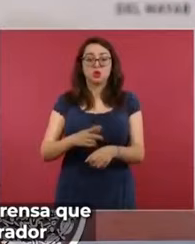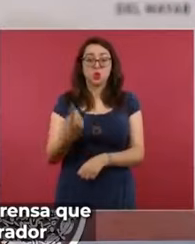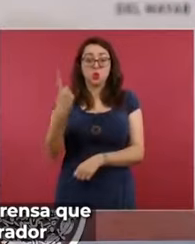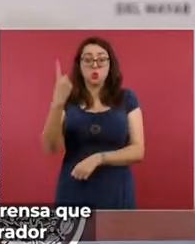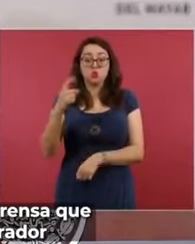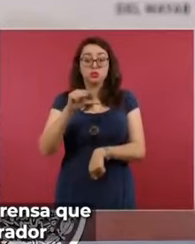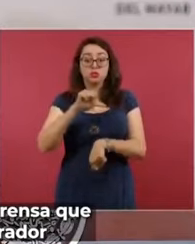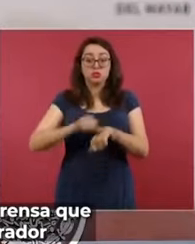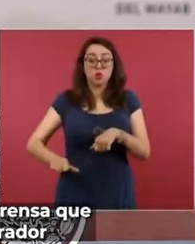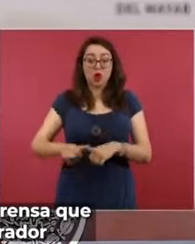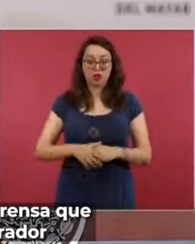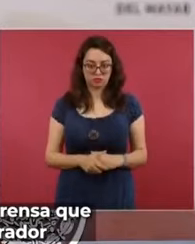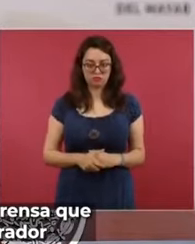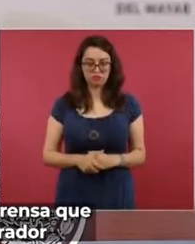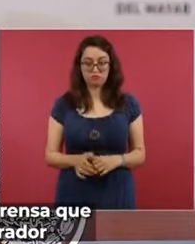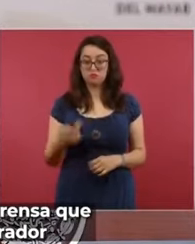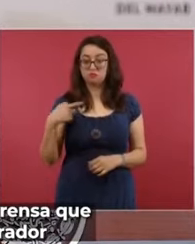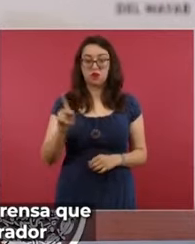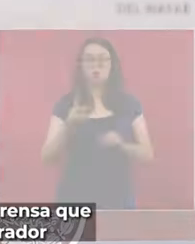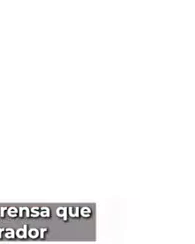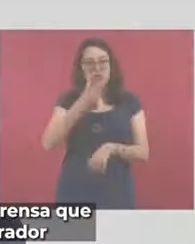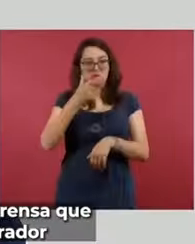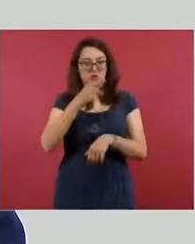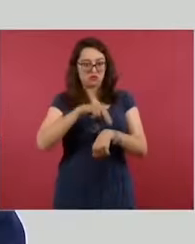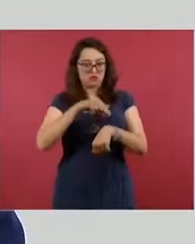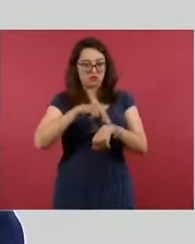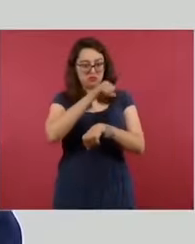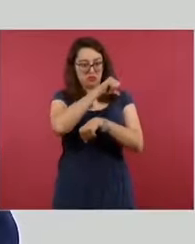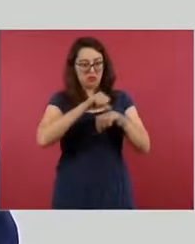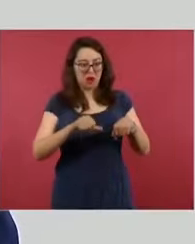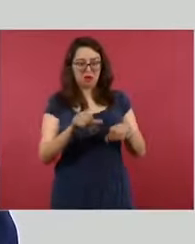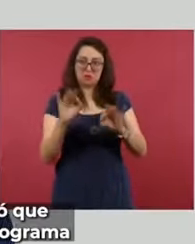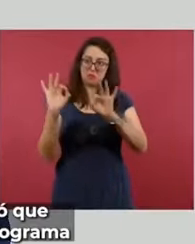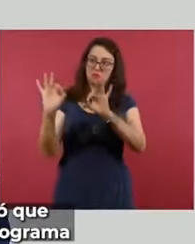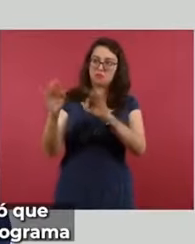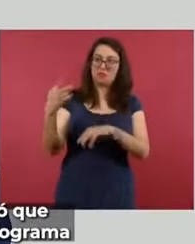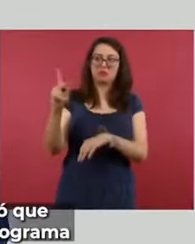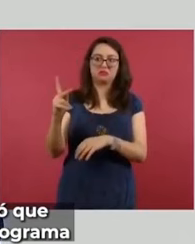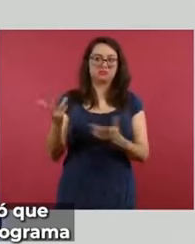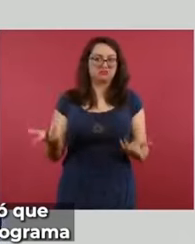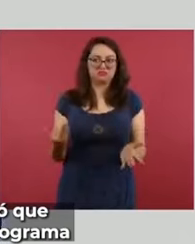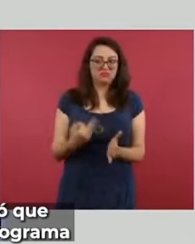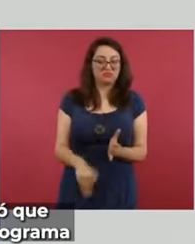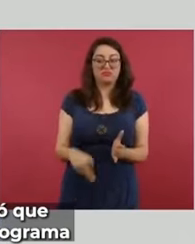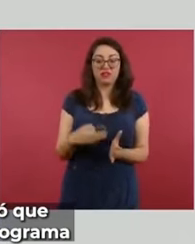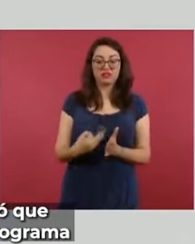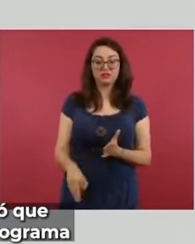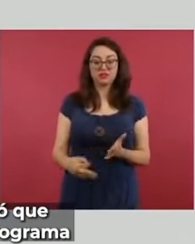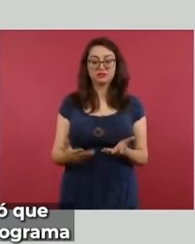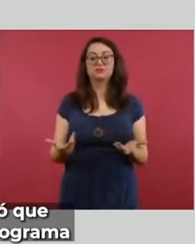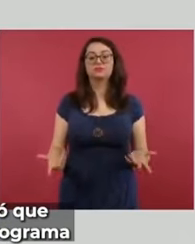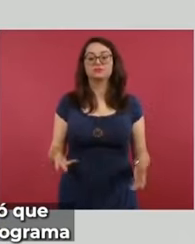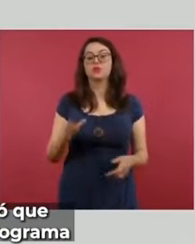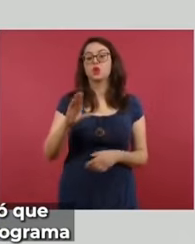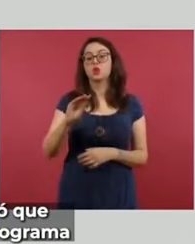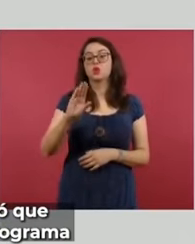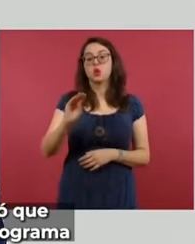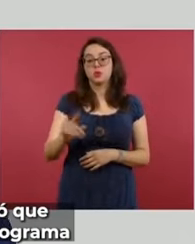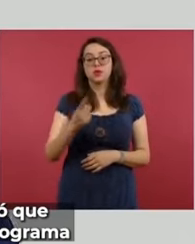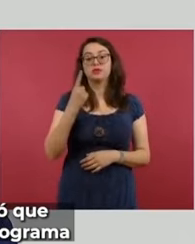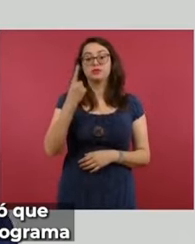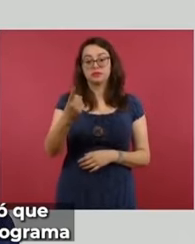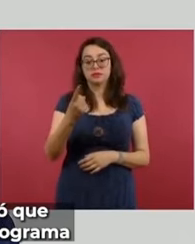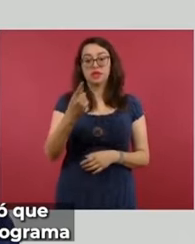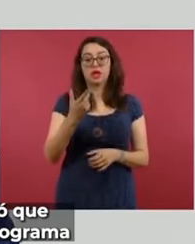23 de abril, durante la conferencia de prensa que encabezó el presidente Andrés Manuel López Obrador en Palacio Nacional, el director general del IMSS, Suero Robledo, informó que IMSS Bienestar